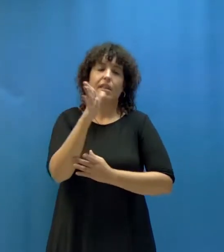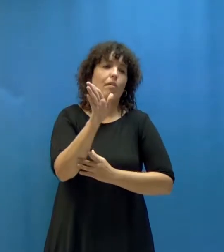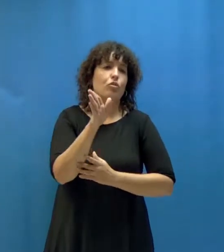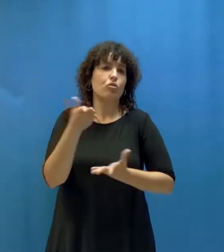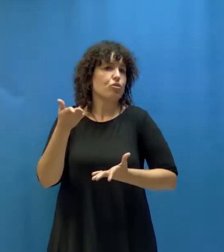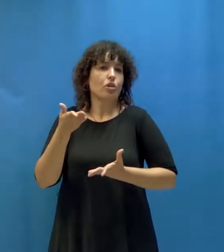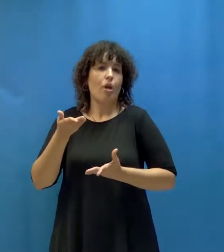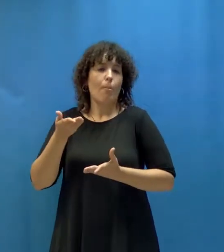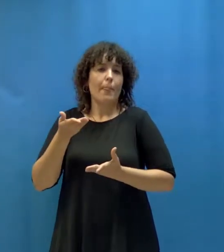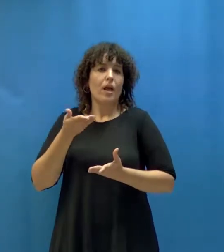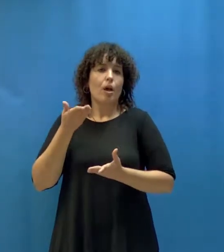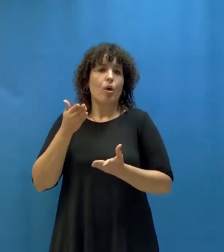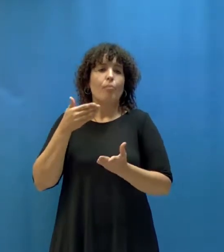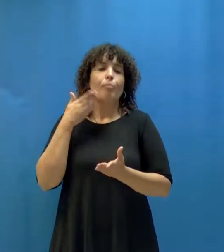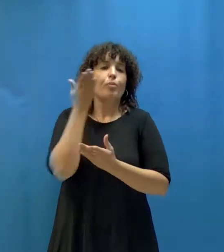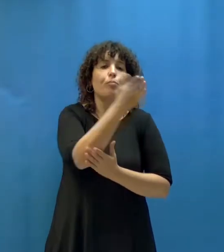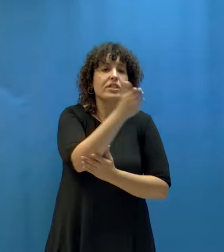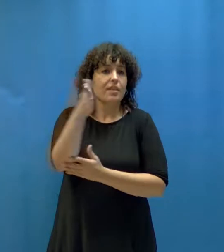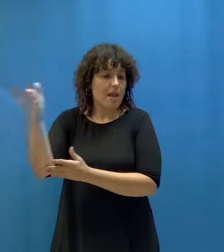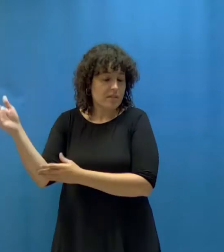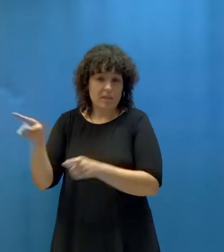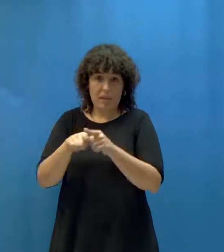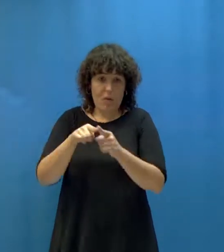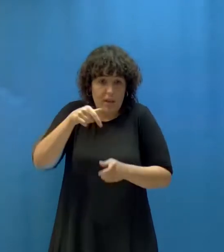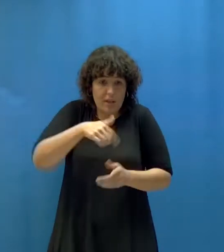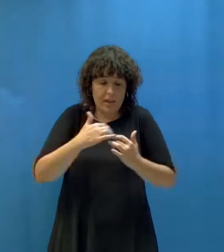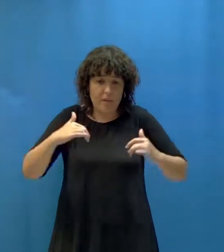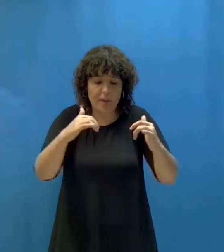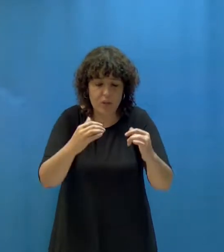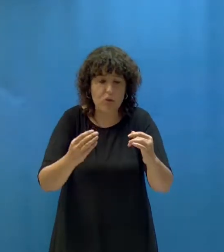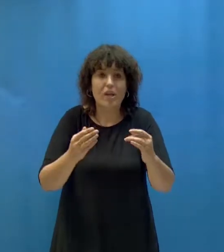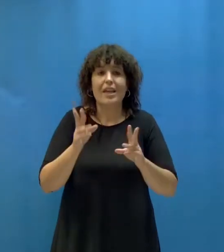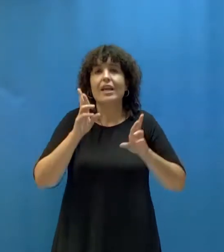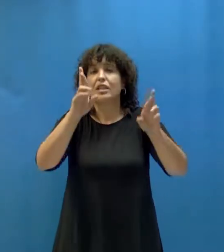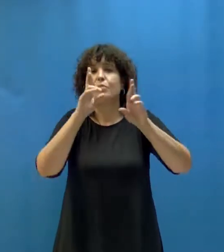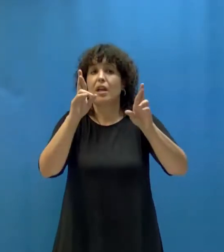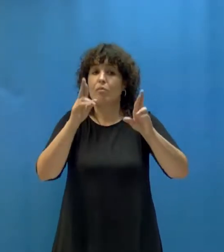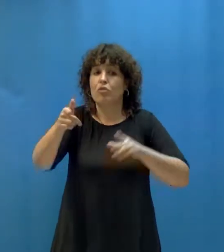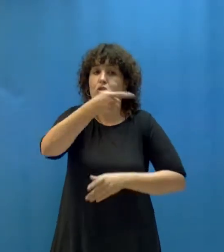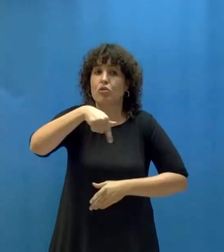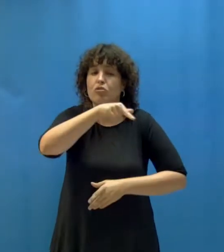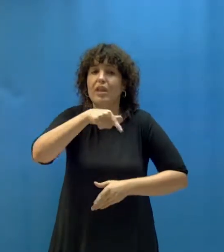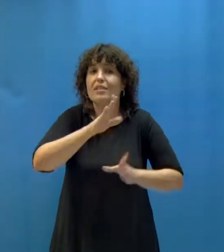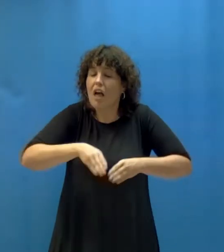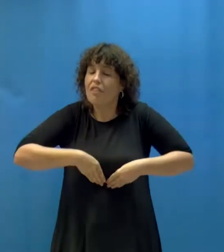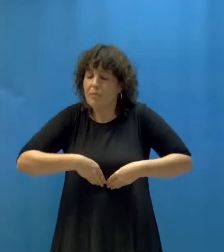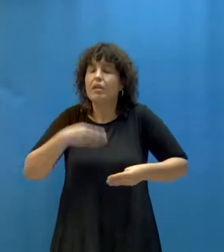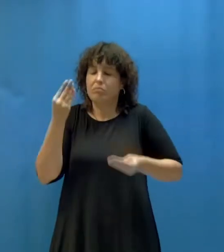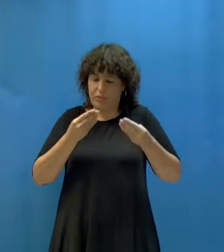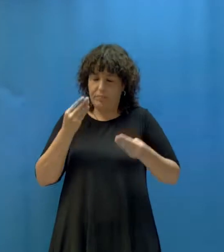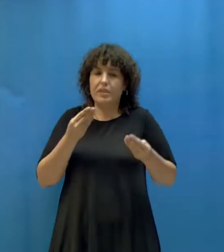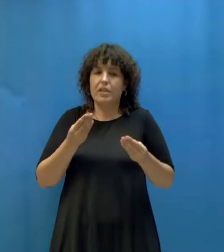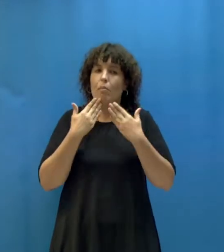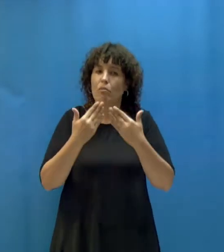hoy expuesto aquí en este pleno. Esperemos que sean consideradas y, como no, también aceptadas. Muchas gracias. Gracias,